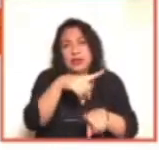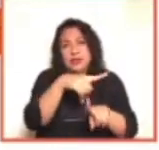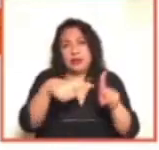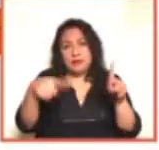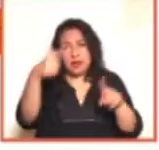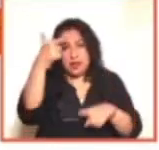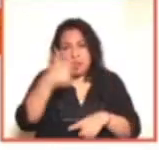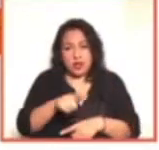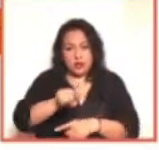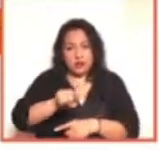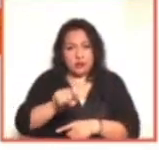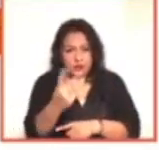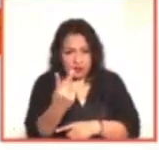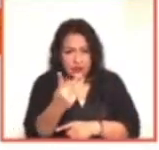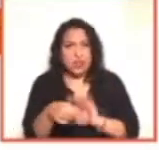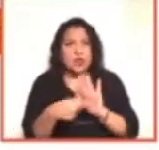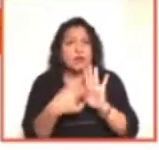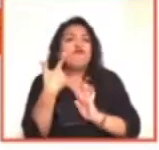22.